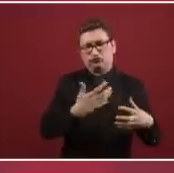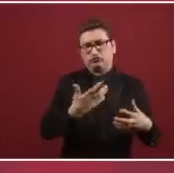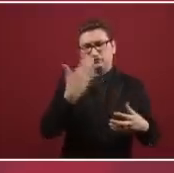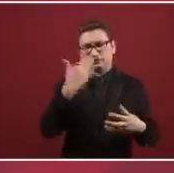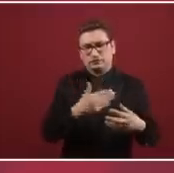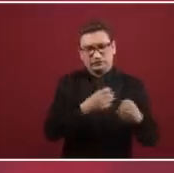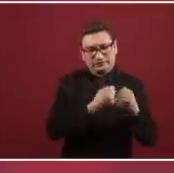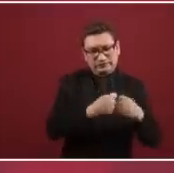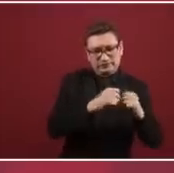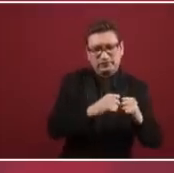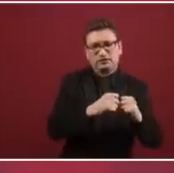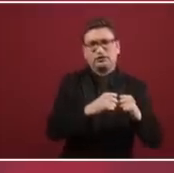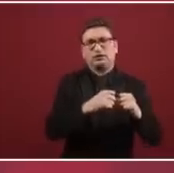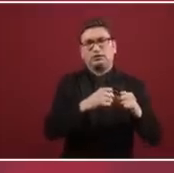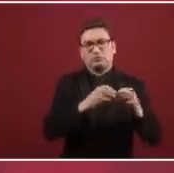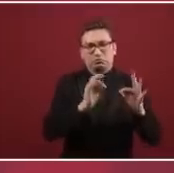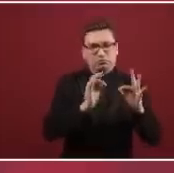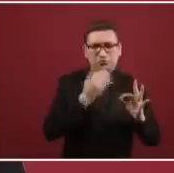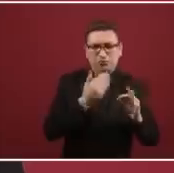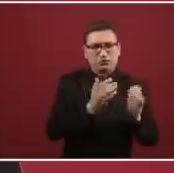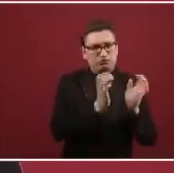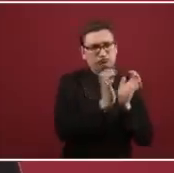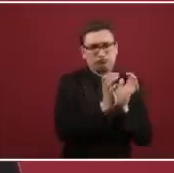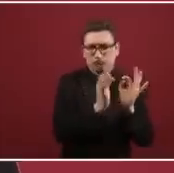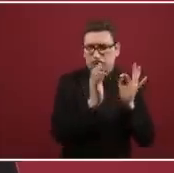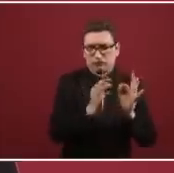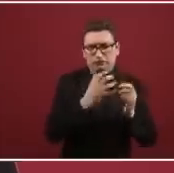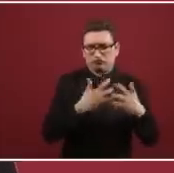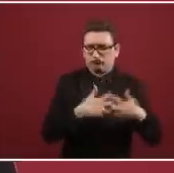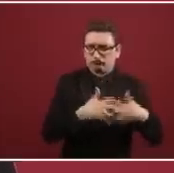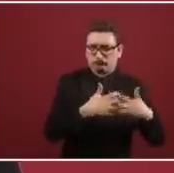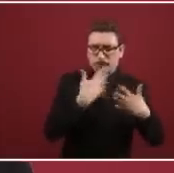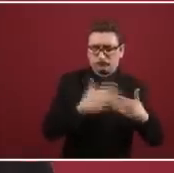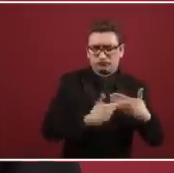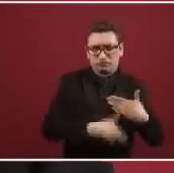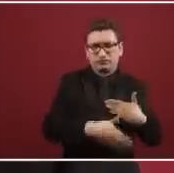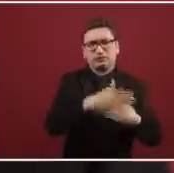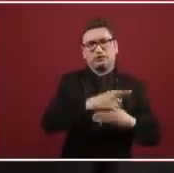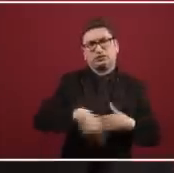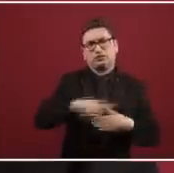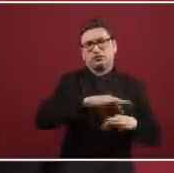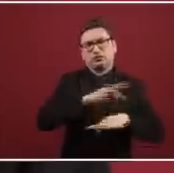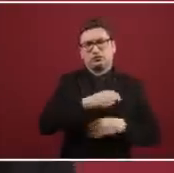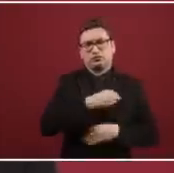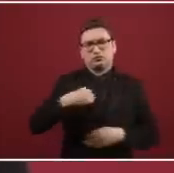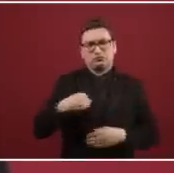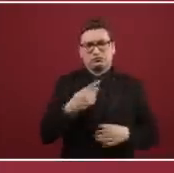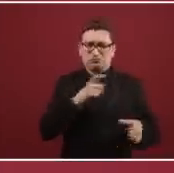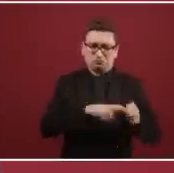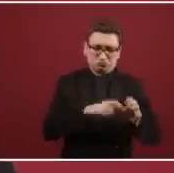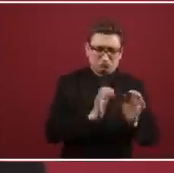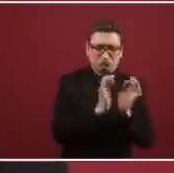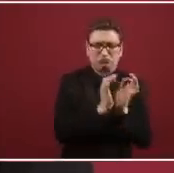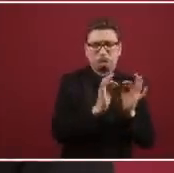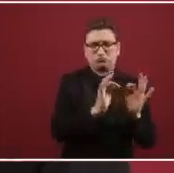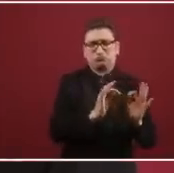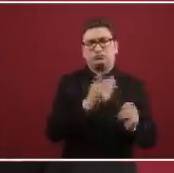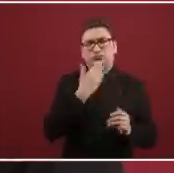el seguro, que funcione bien el ISSSTE para los derechohabientes